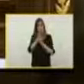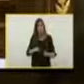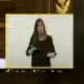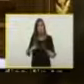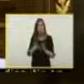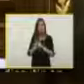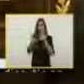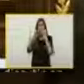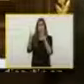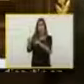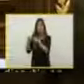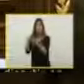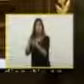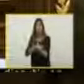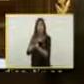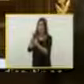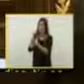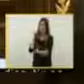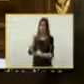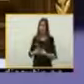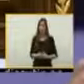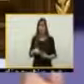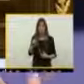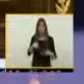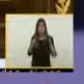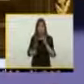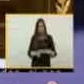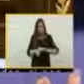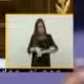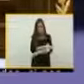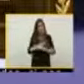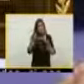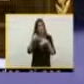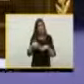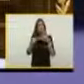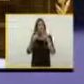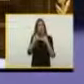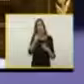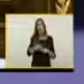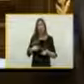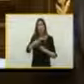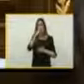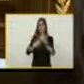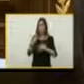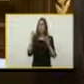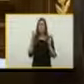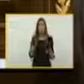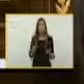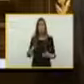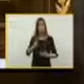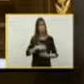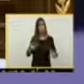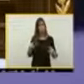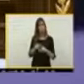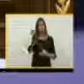de UGT, de Comisión Sobre Obreras, son a base dos sindicalismo de España. Digo, bueno, es muy interpretar, son los líderes. Yo te digo que si las organizaciones que se mueven